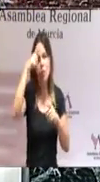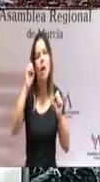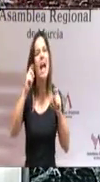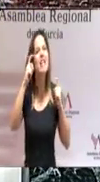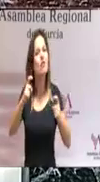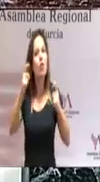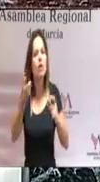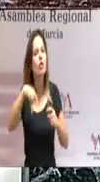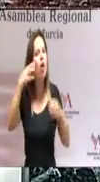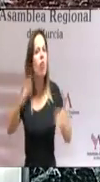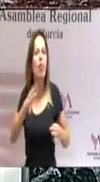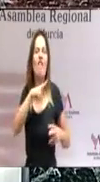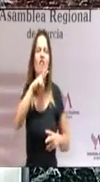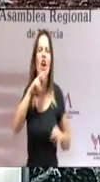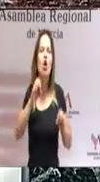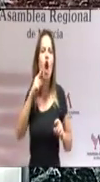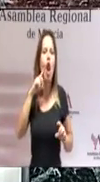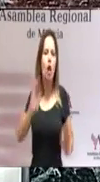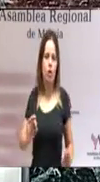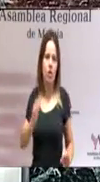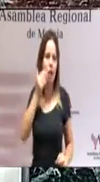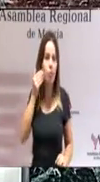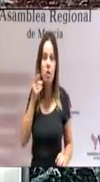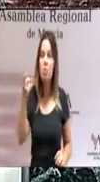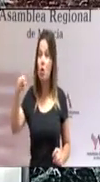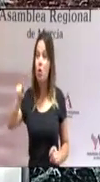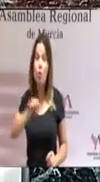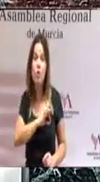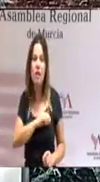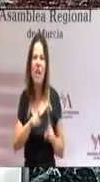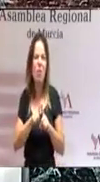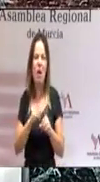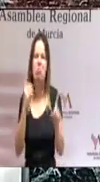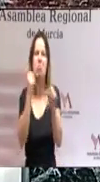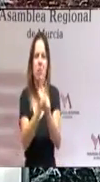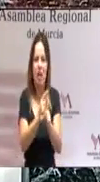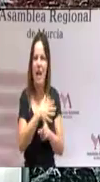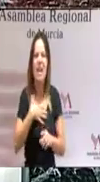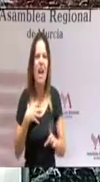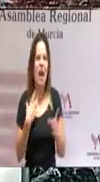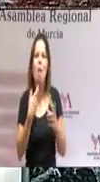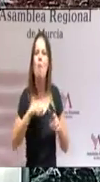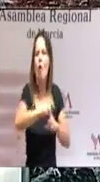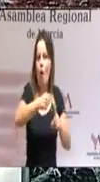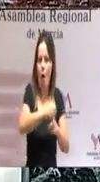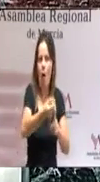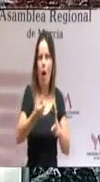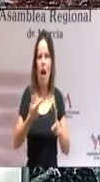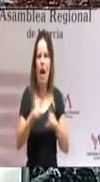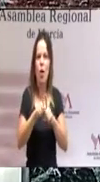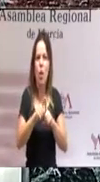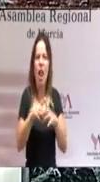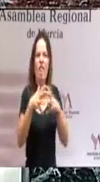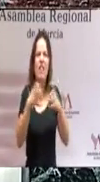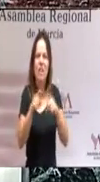esfuerzo, que creemos en los valores de la honestidad. Y ustedes, sin embargo, están en el frentismo, en el enfrentamiento, en la provocación, en las frases